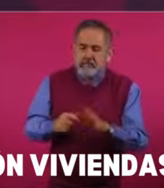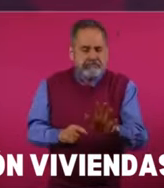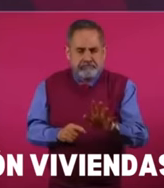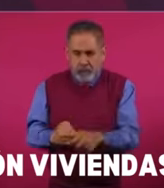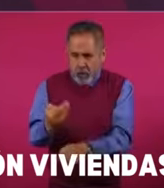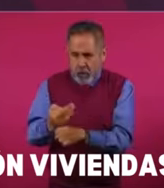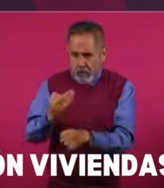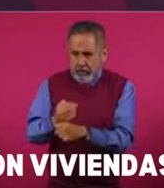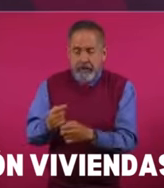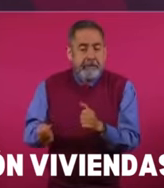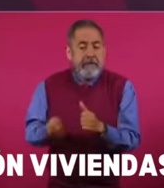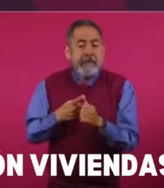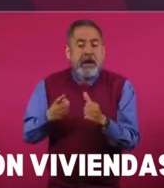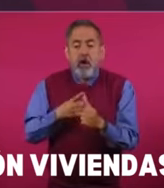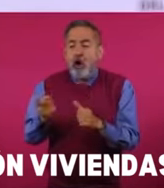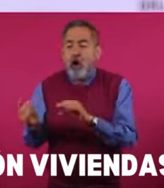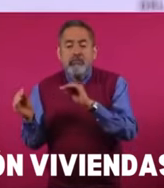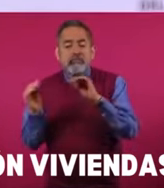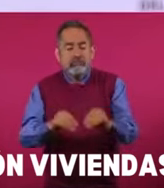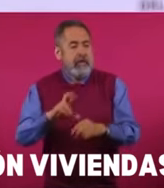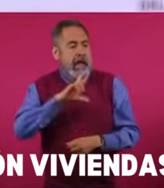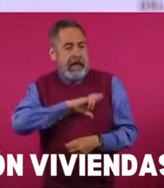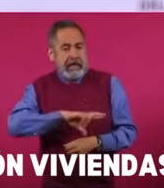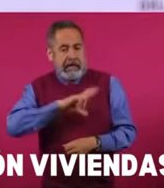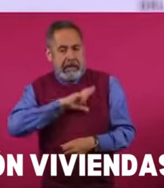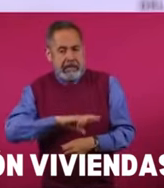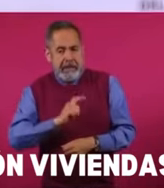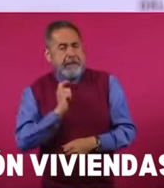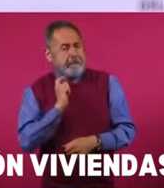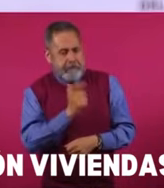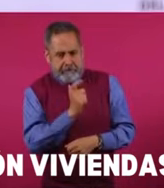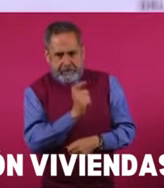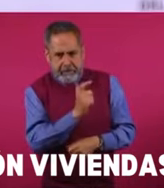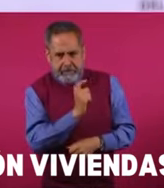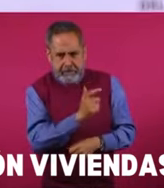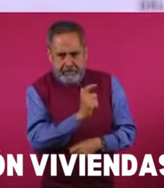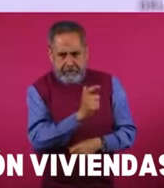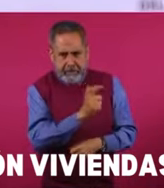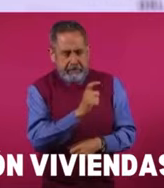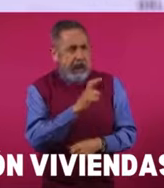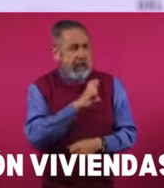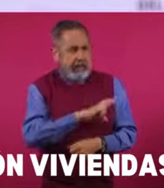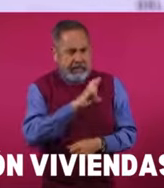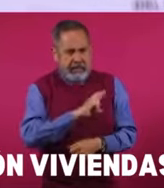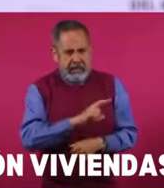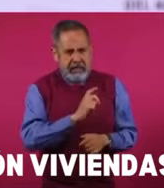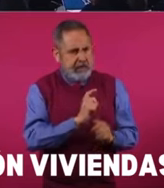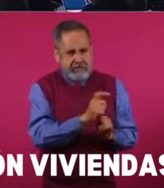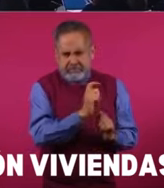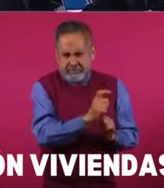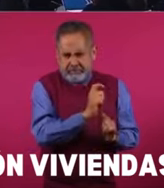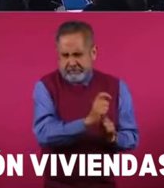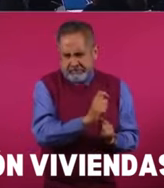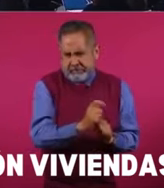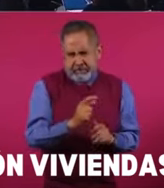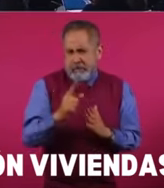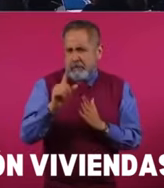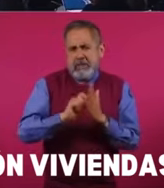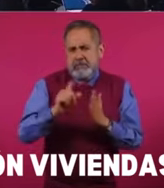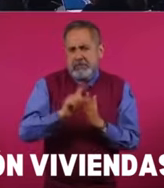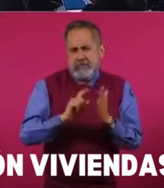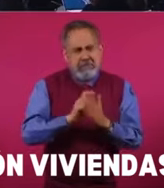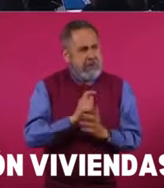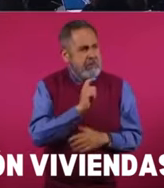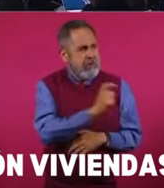rentar primero esa vivienda, ir pagando una renta, y ya